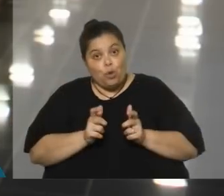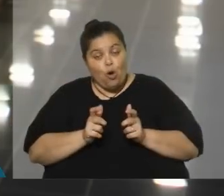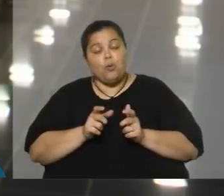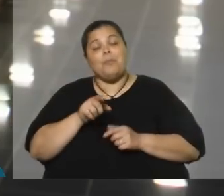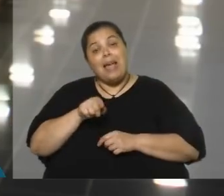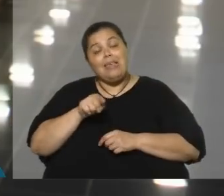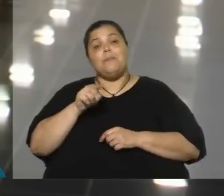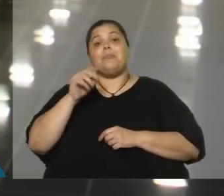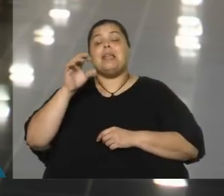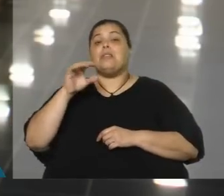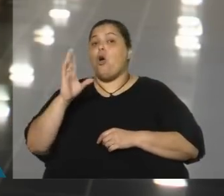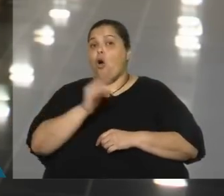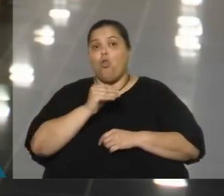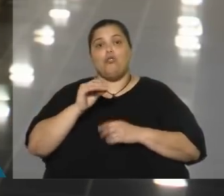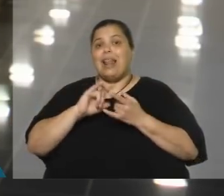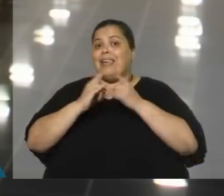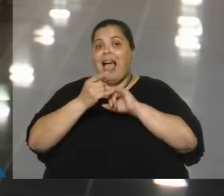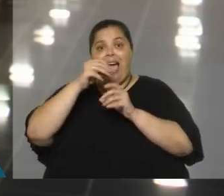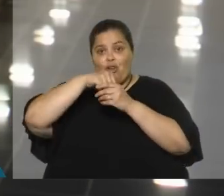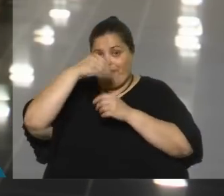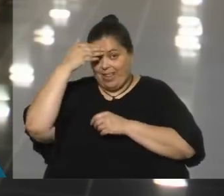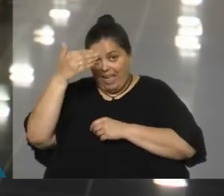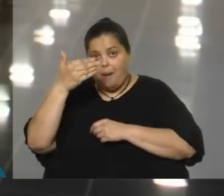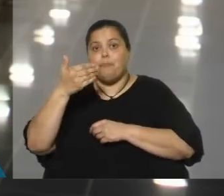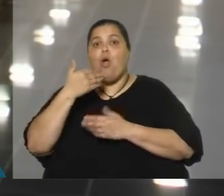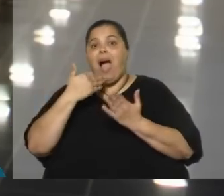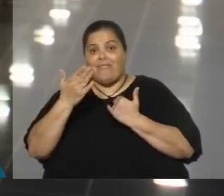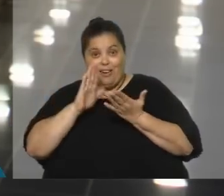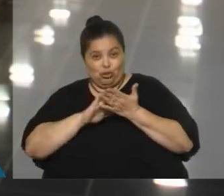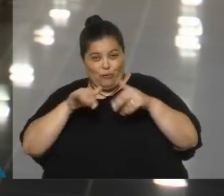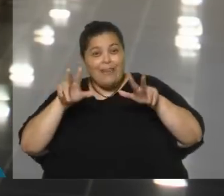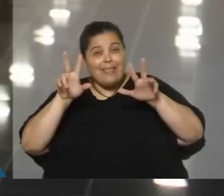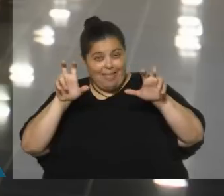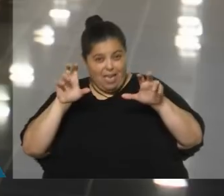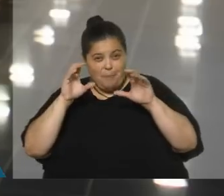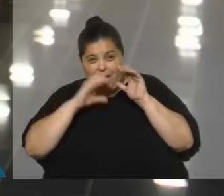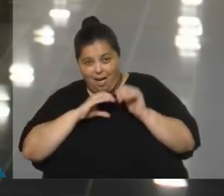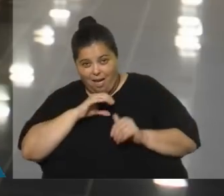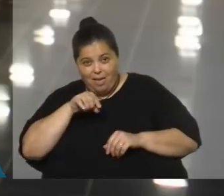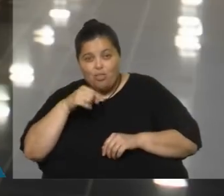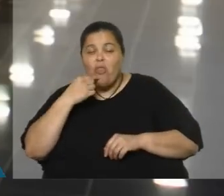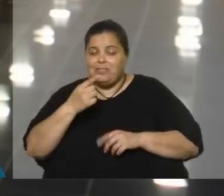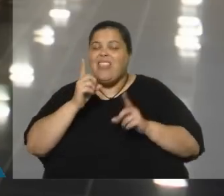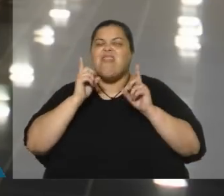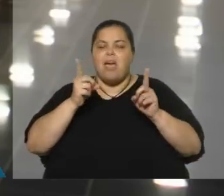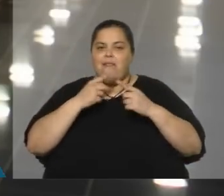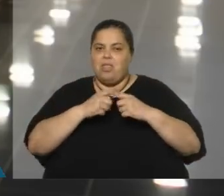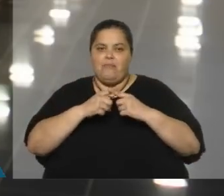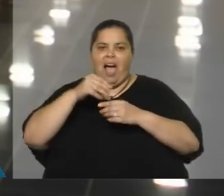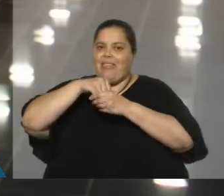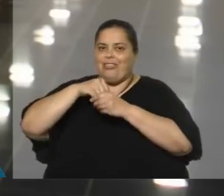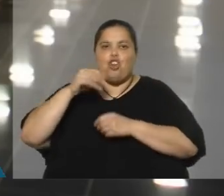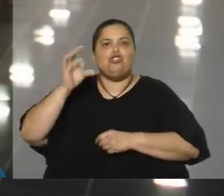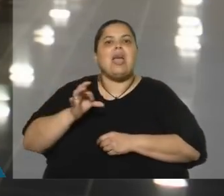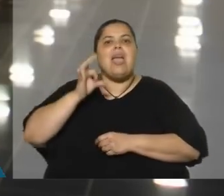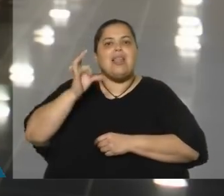los legisladores del Frente Amplio entendieron que este tema tiene que debatirse en el Senado y proponen como un asunto de fueros